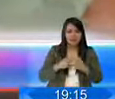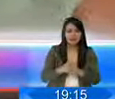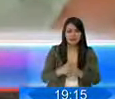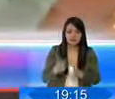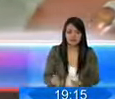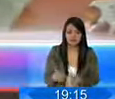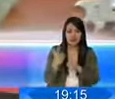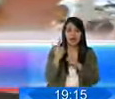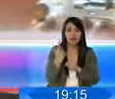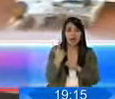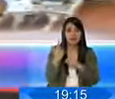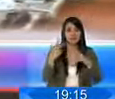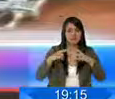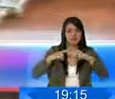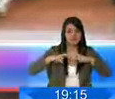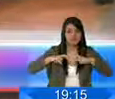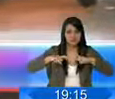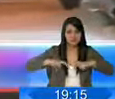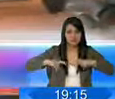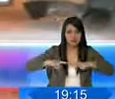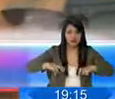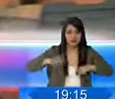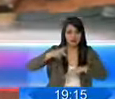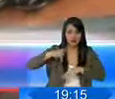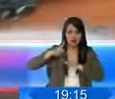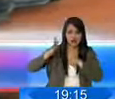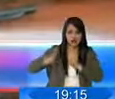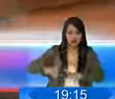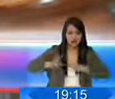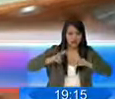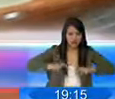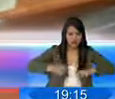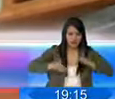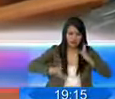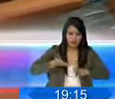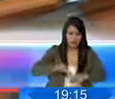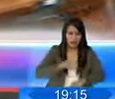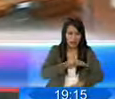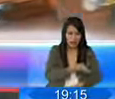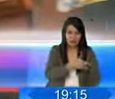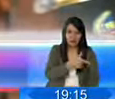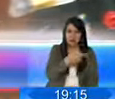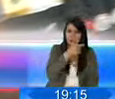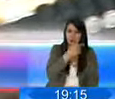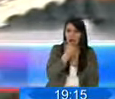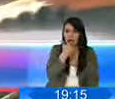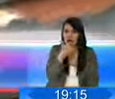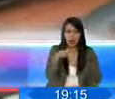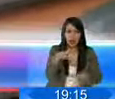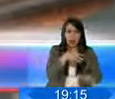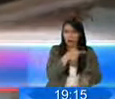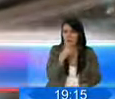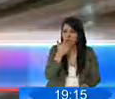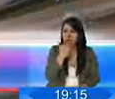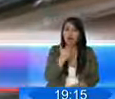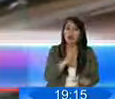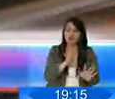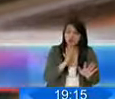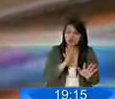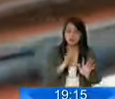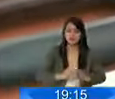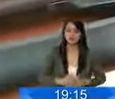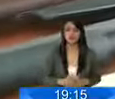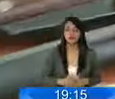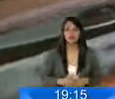serán sometidas a los respectivos análisis periciales, donde determinarán si fueron utilizadas en actividades al margen de la ley.